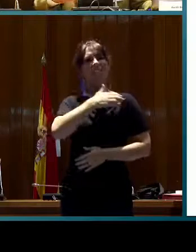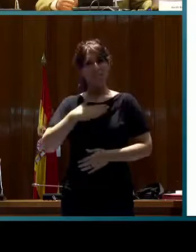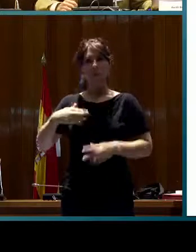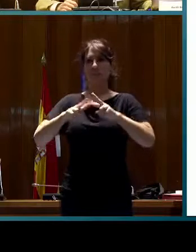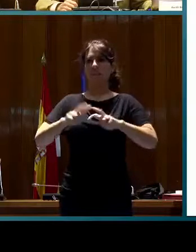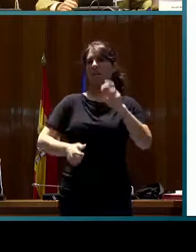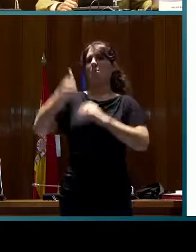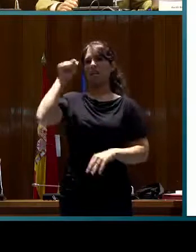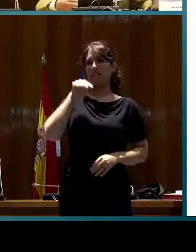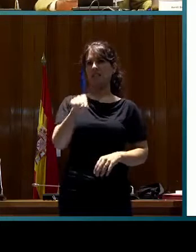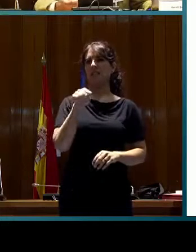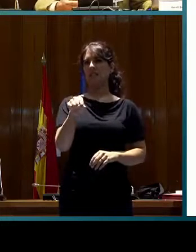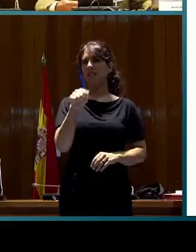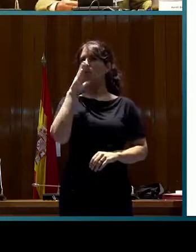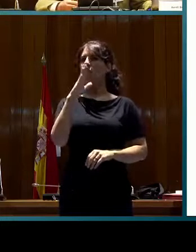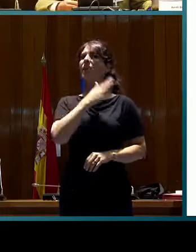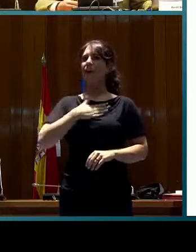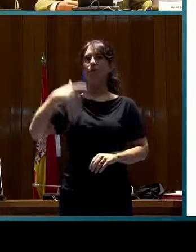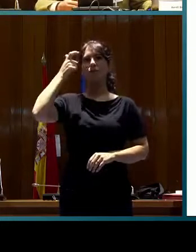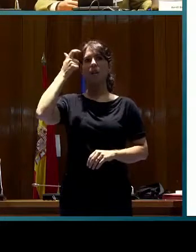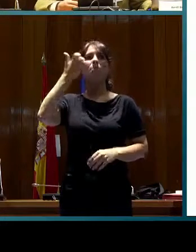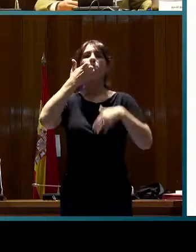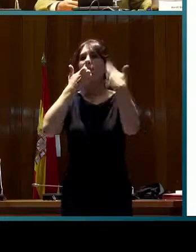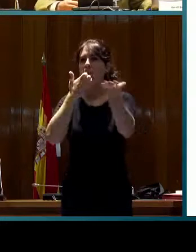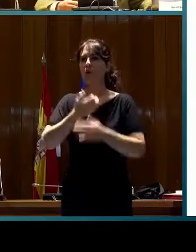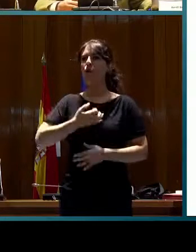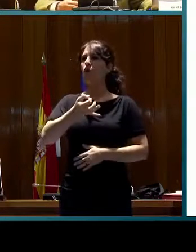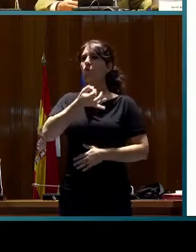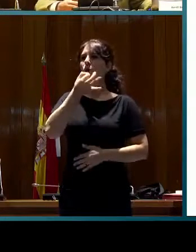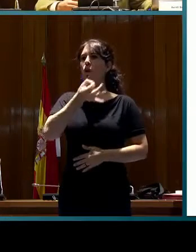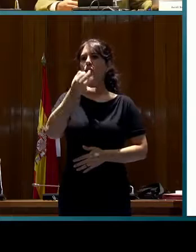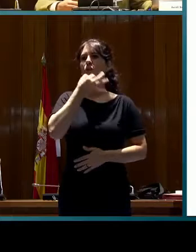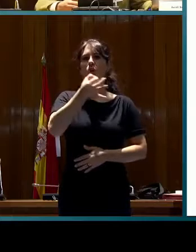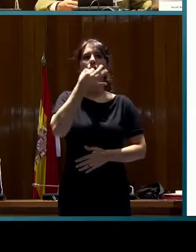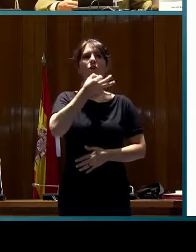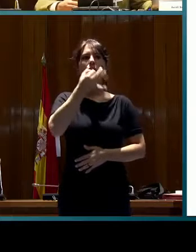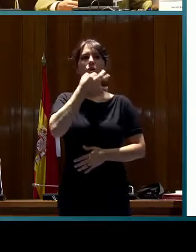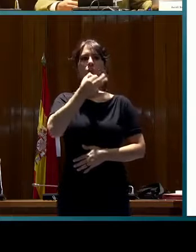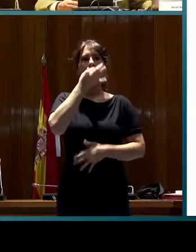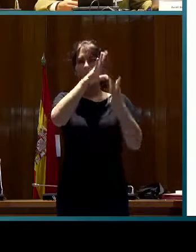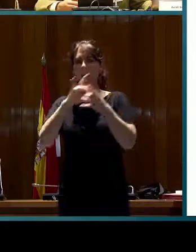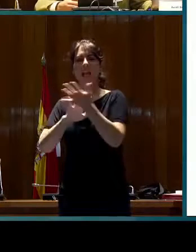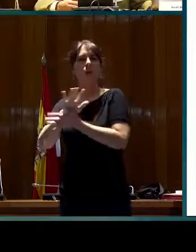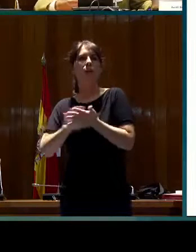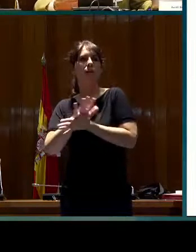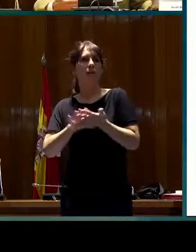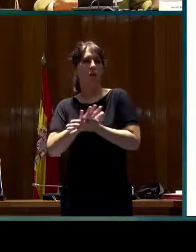Nosotros investigaremos más de cómo utilizar los monólogos para la lengua de